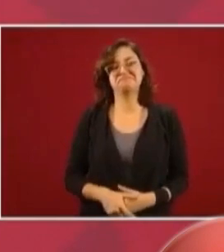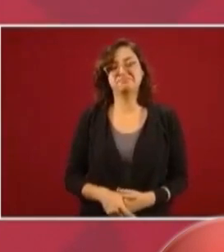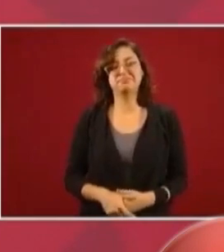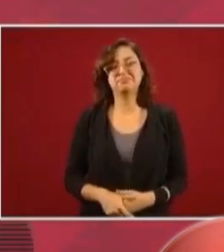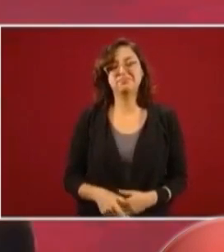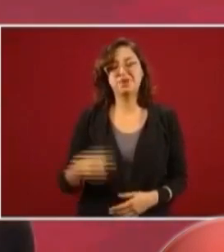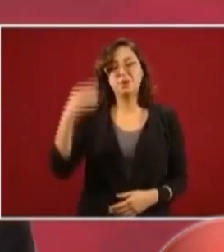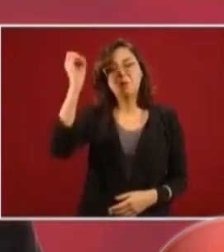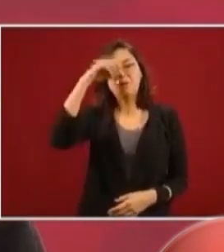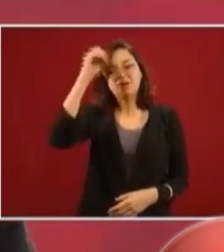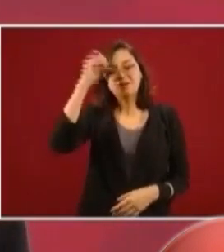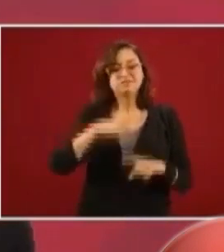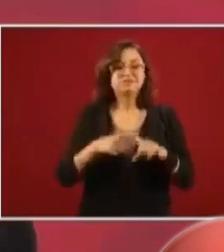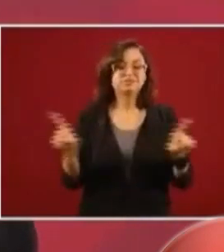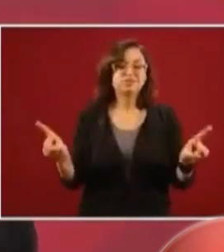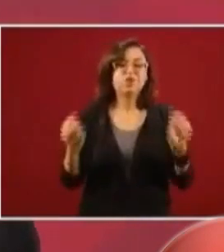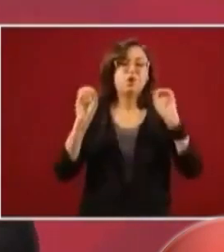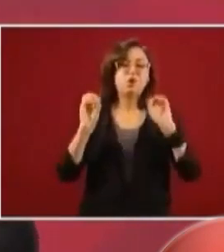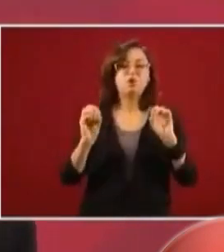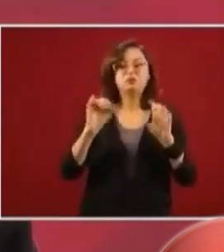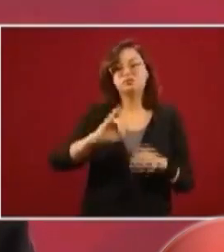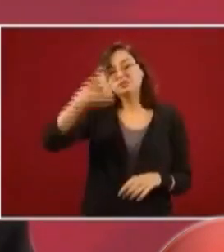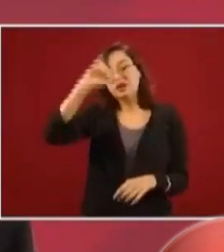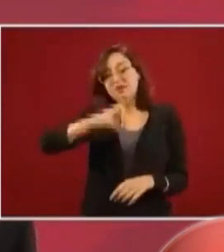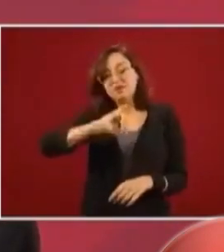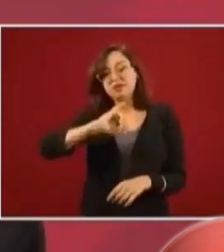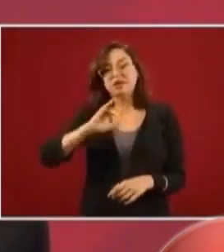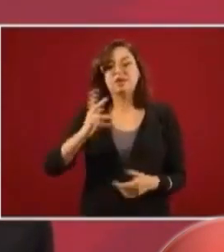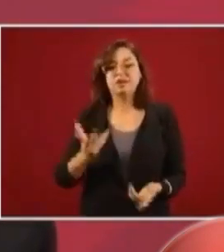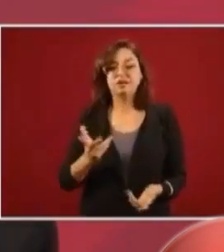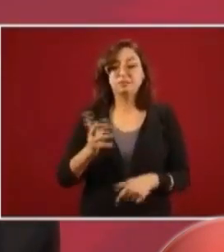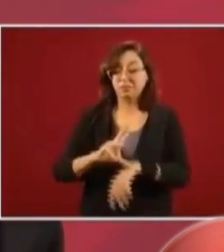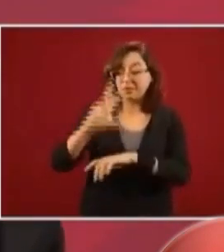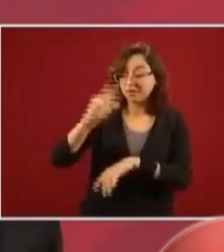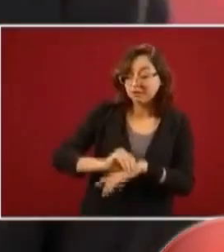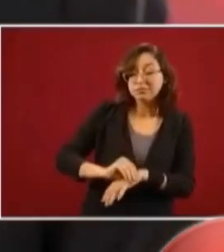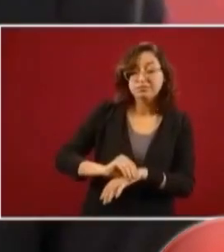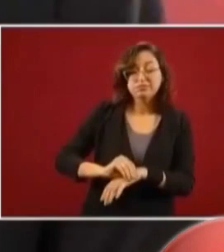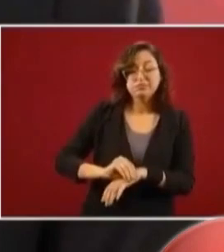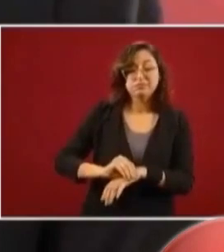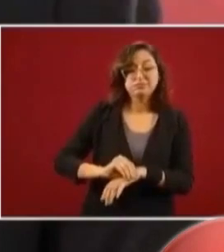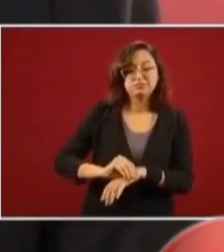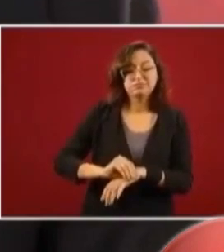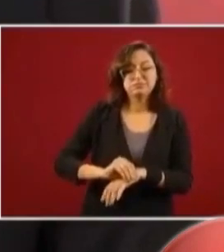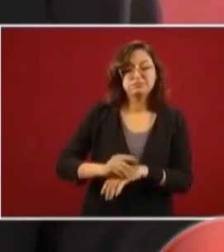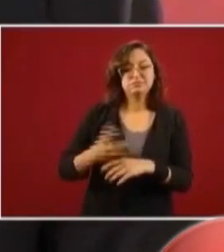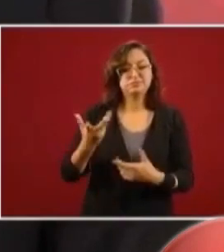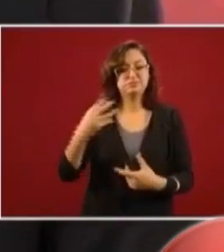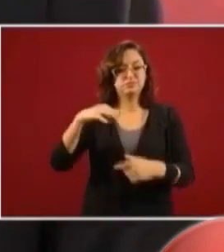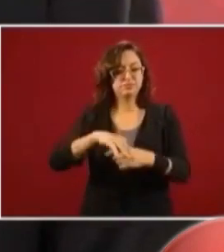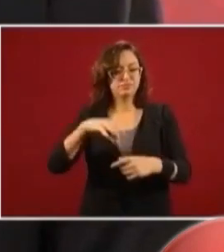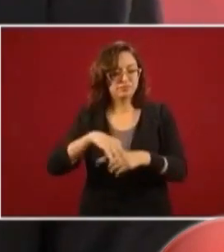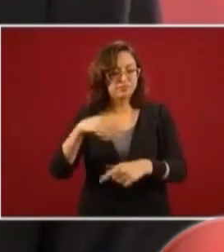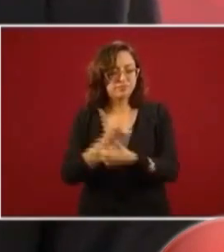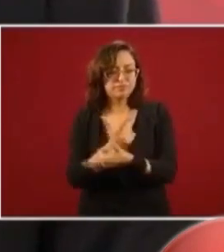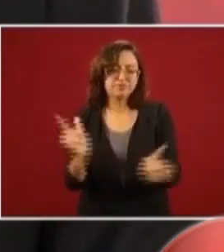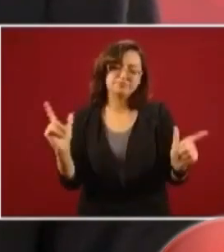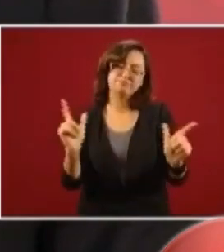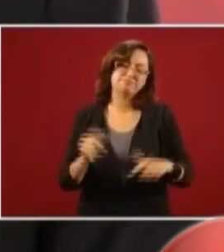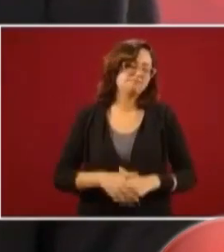de parecer, o sus jefes les iban a permitir que votaran libremente.